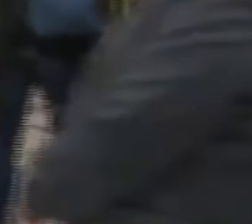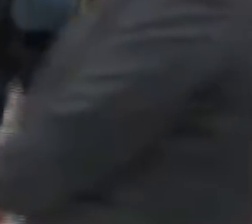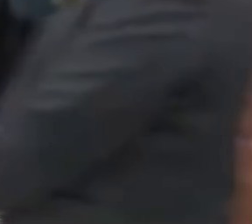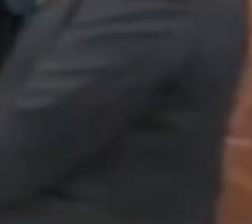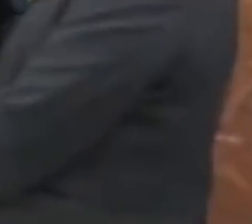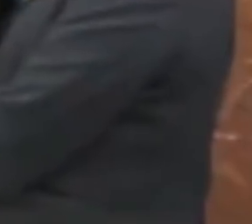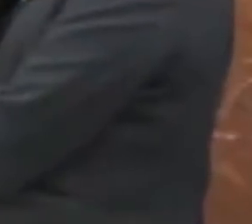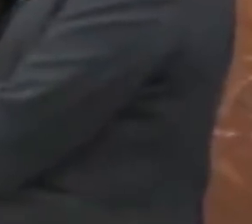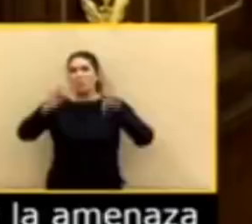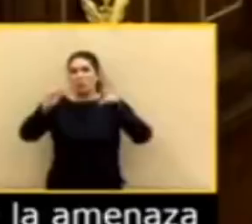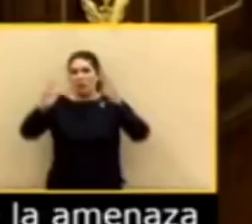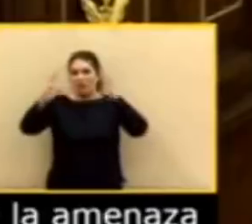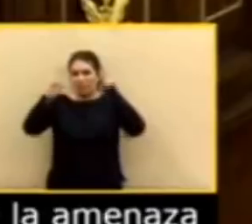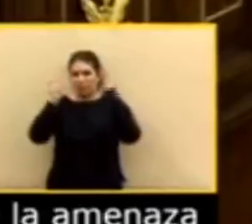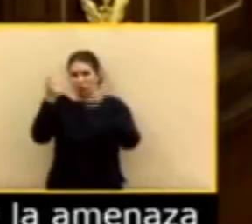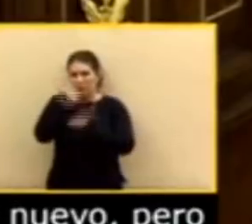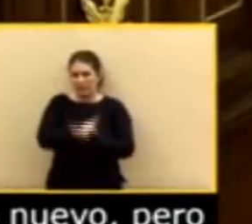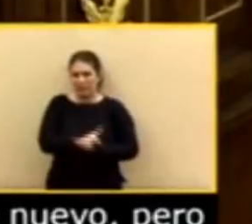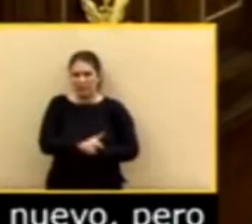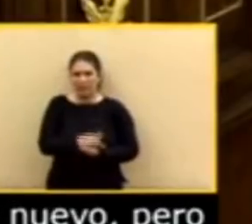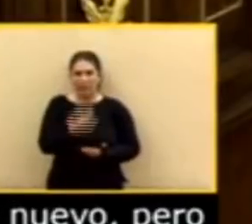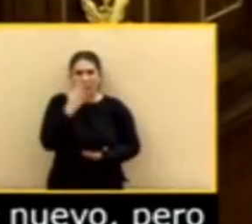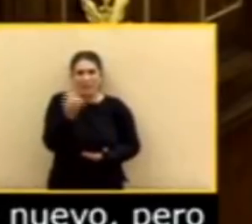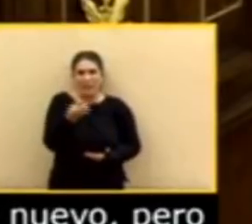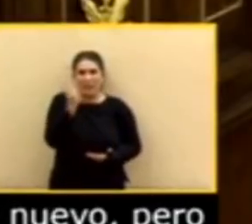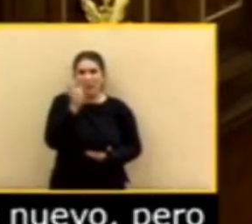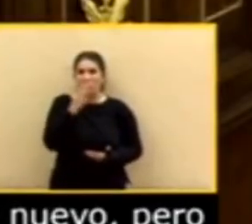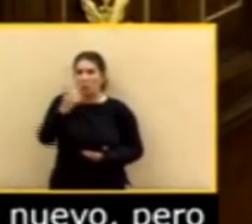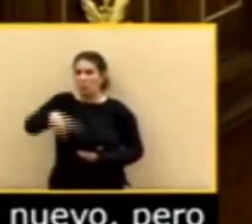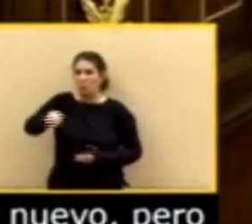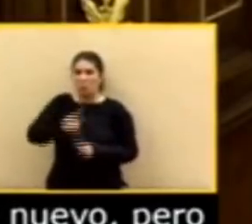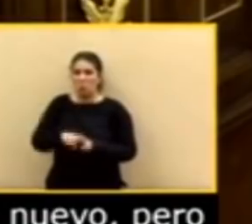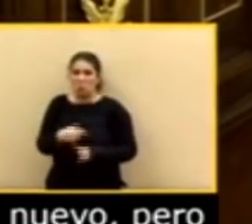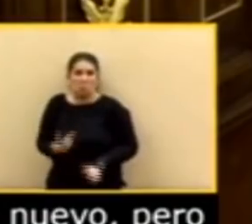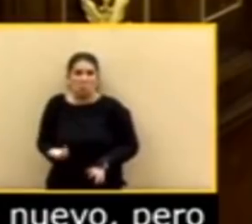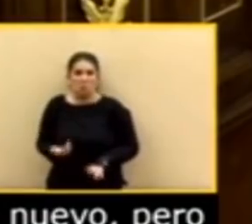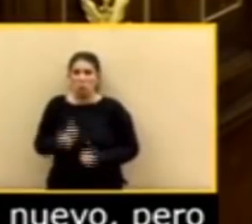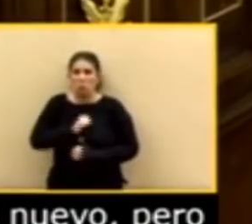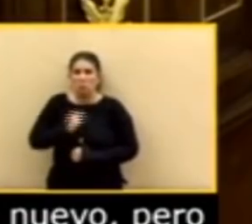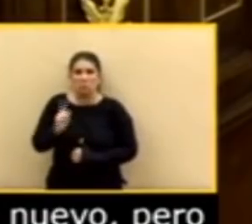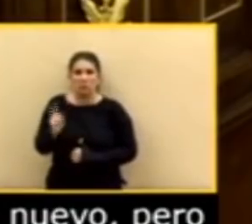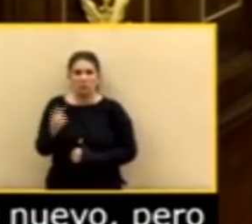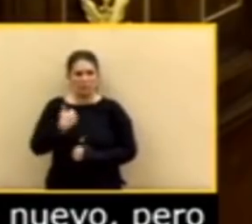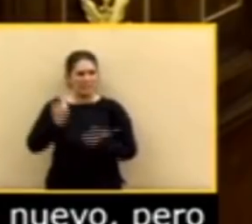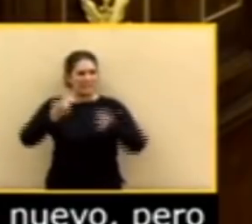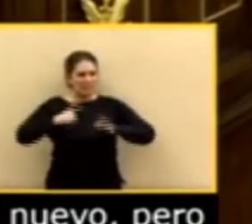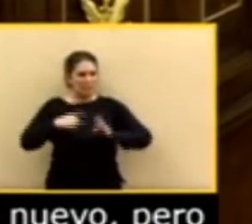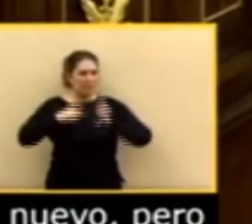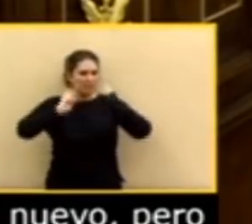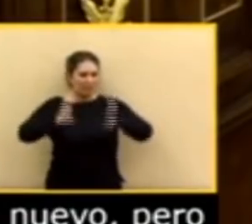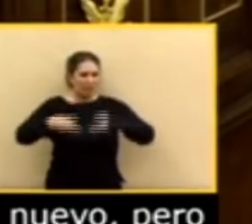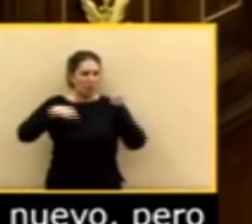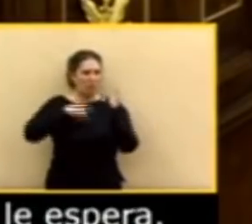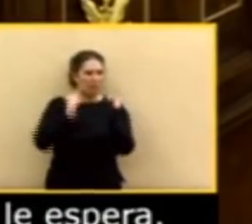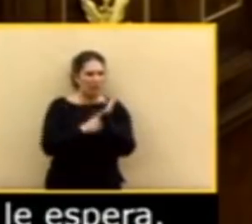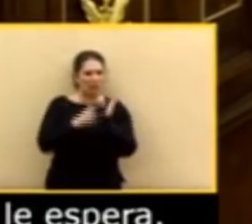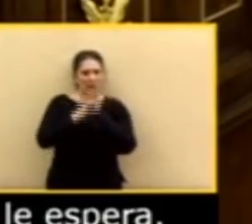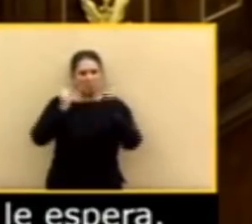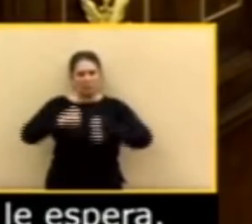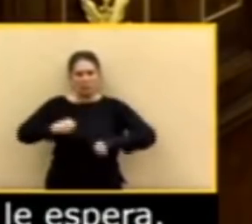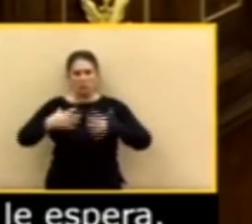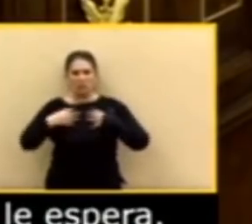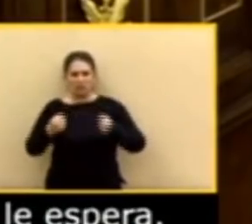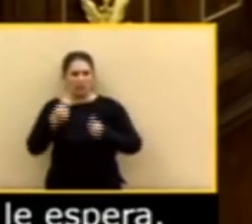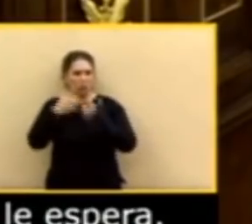digo, menudo Pablo Casado lo que le está haciendo a Santiago ahora mismo. No se le veía disgustado. Le ha